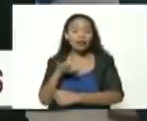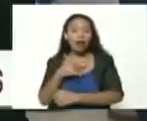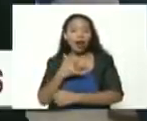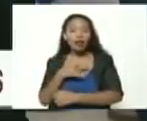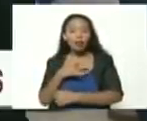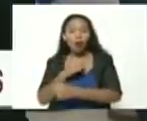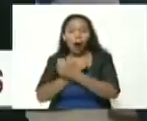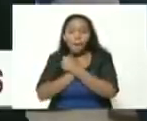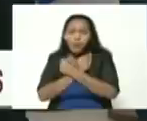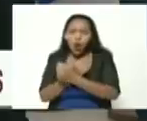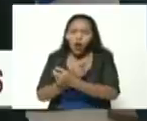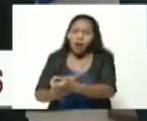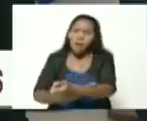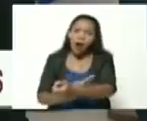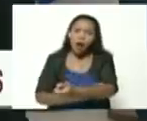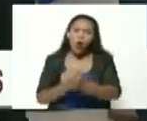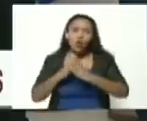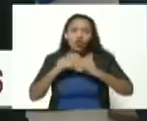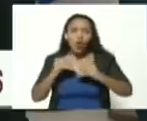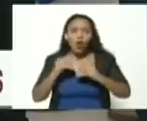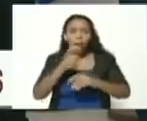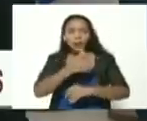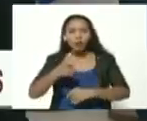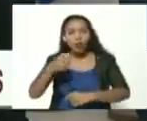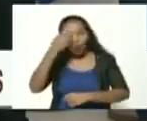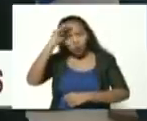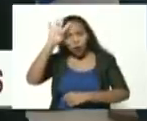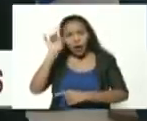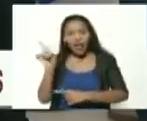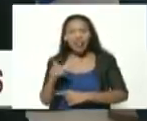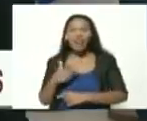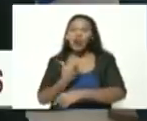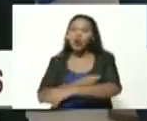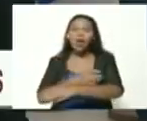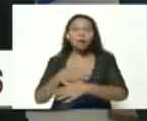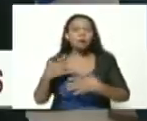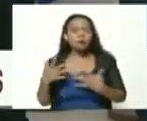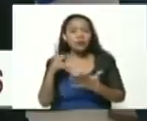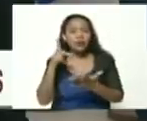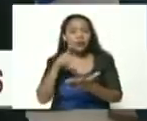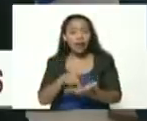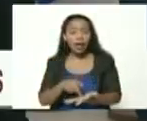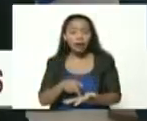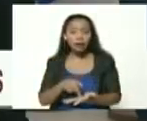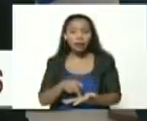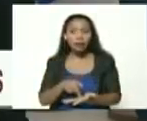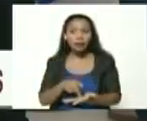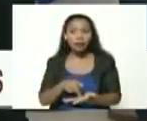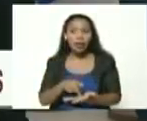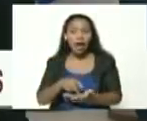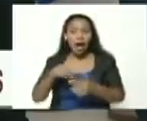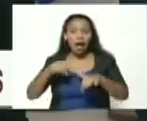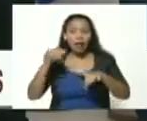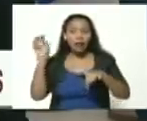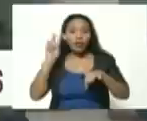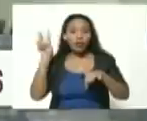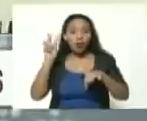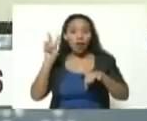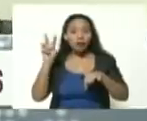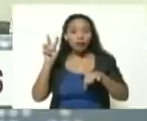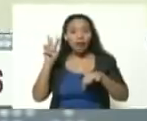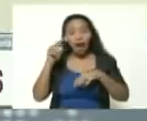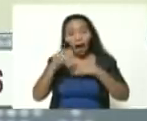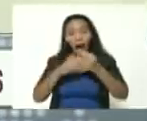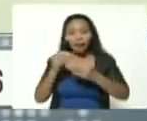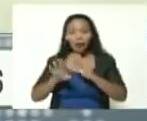de amor y de hermandad del pueblo cubano. Esta vacuna que llega a Venezuela lleva el